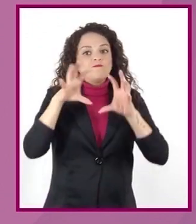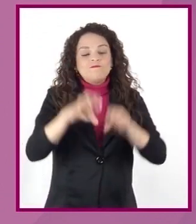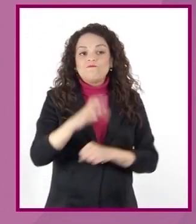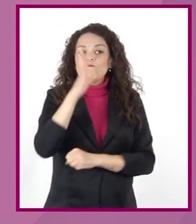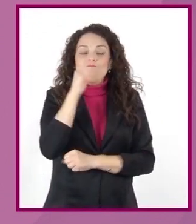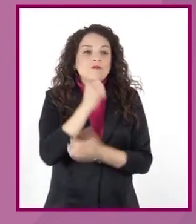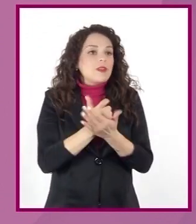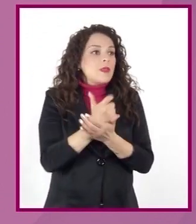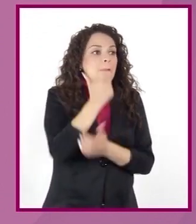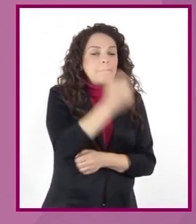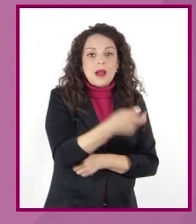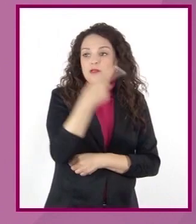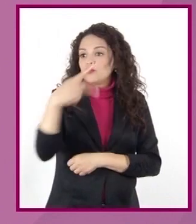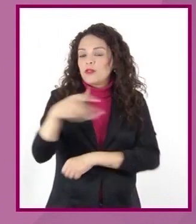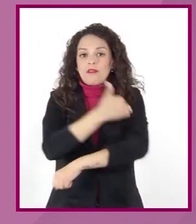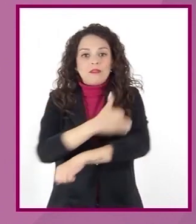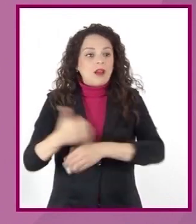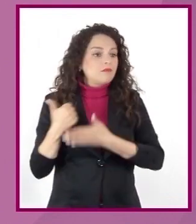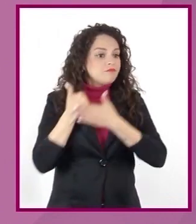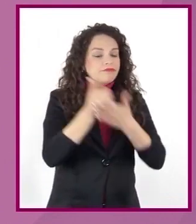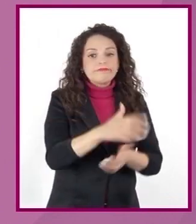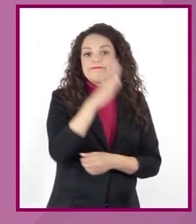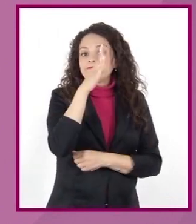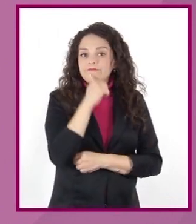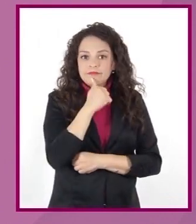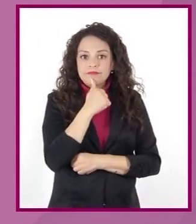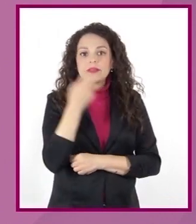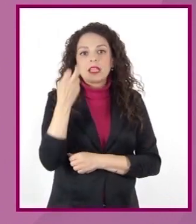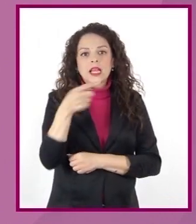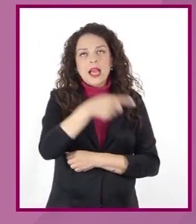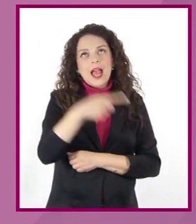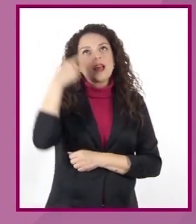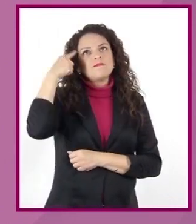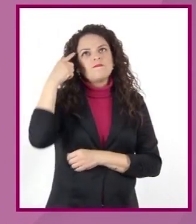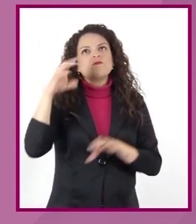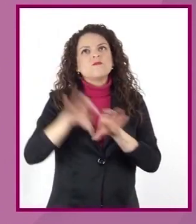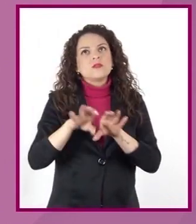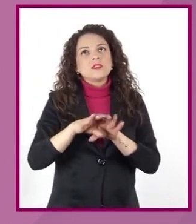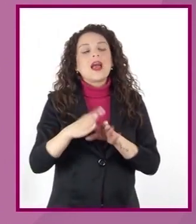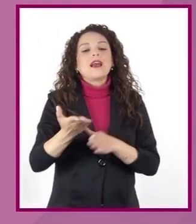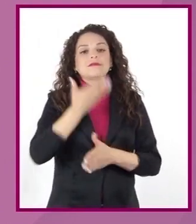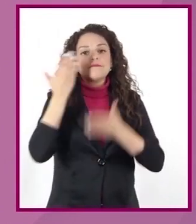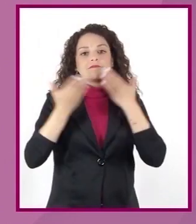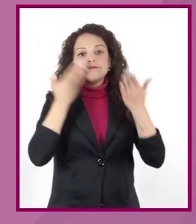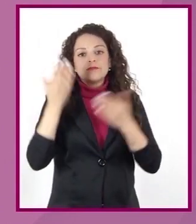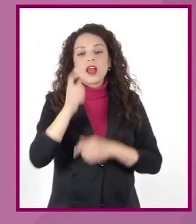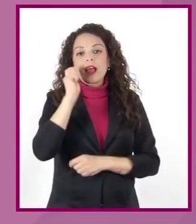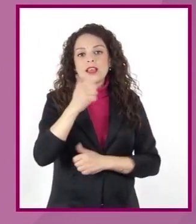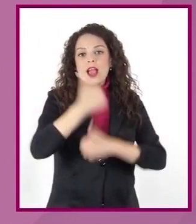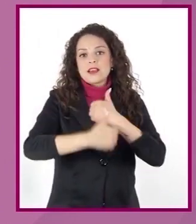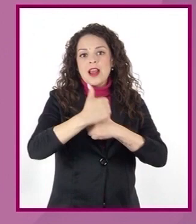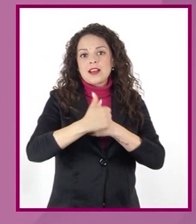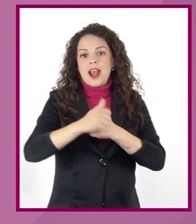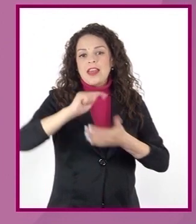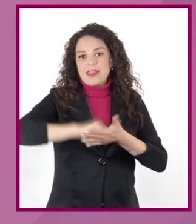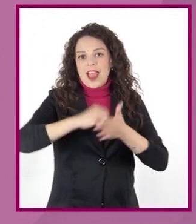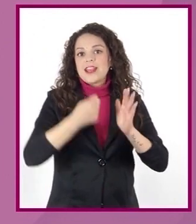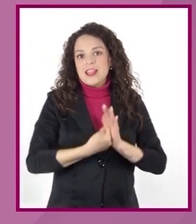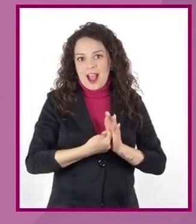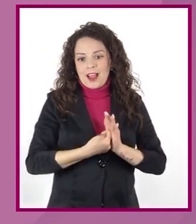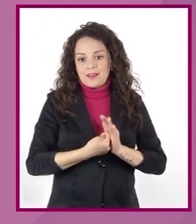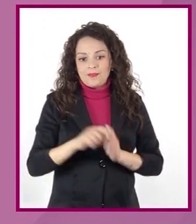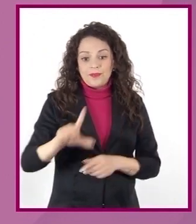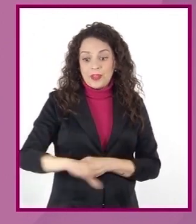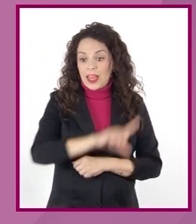para ella y su familia. Así que estudió carreras técnicas. Tiempo después llegó a